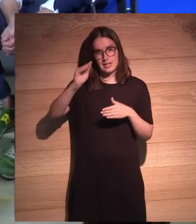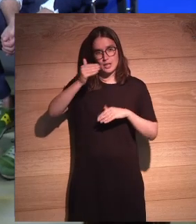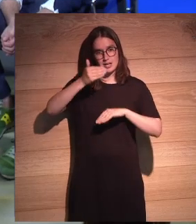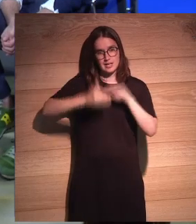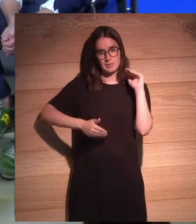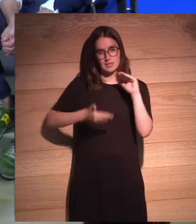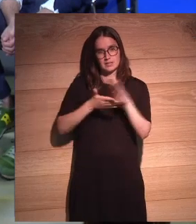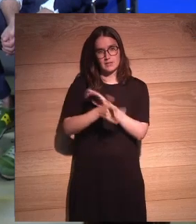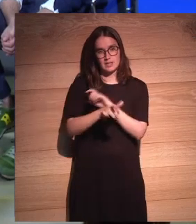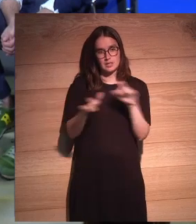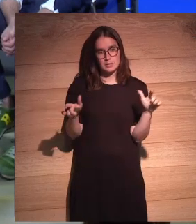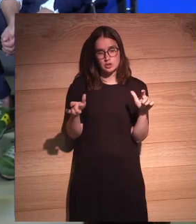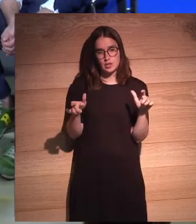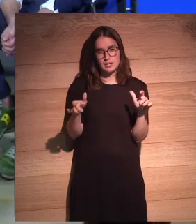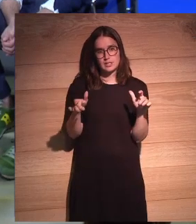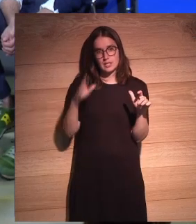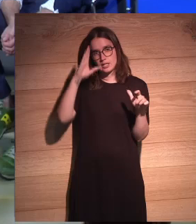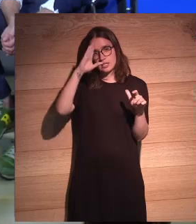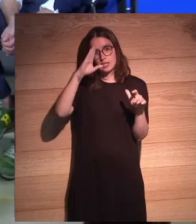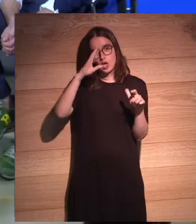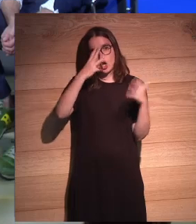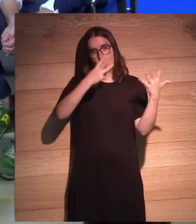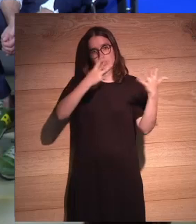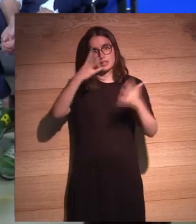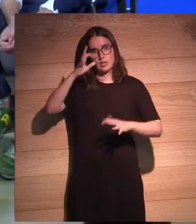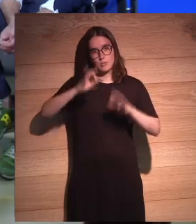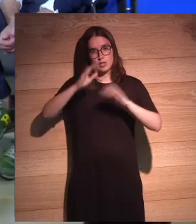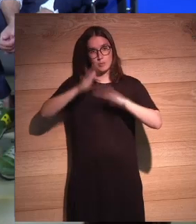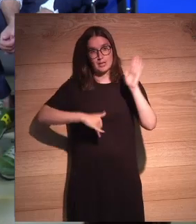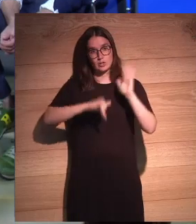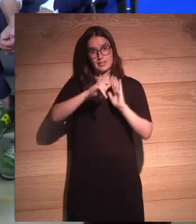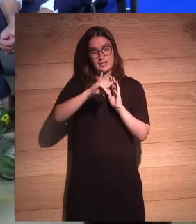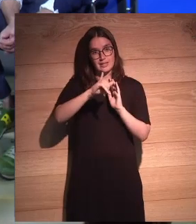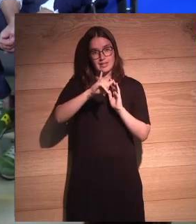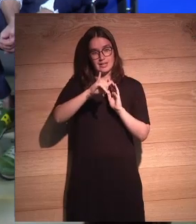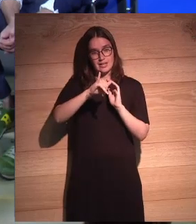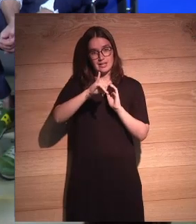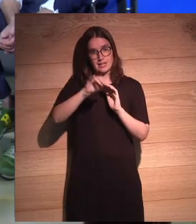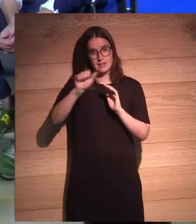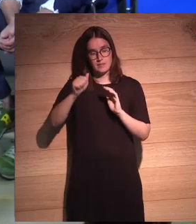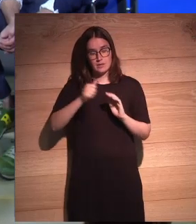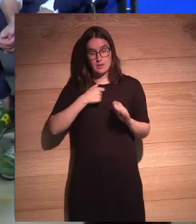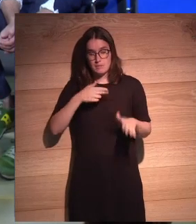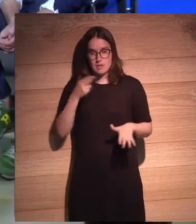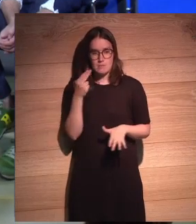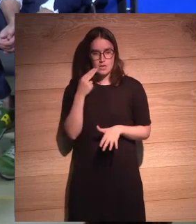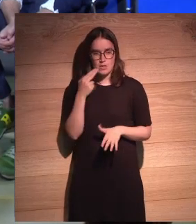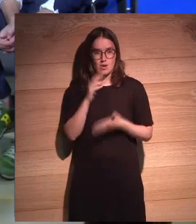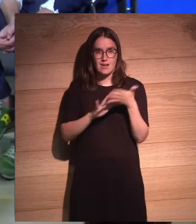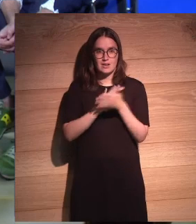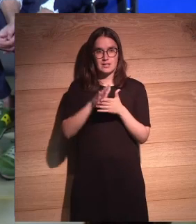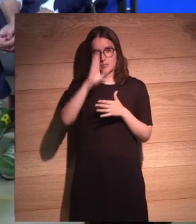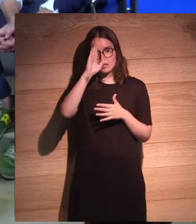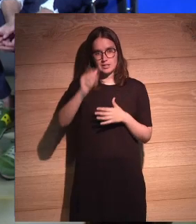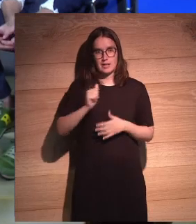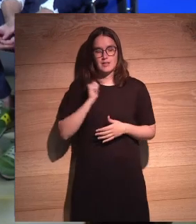límite, que son las personas que tienen un coeficiente intelectual por debajo del 85%. Me da vértigo hablar de